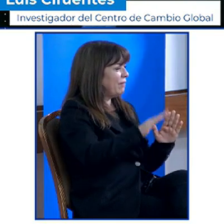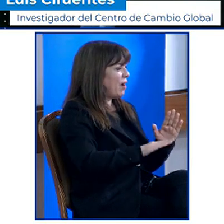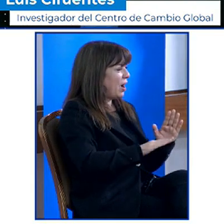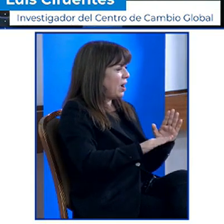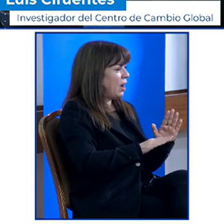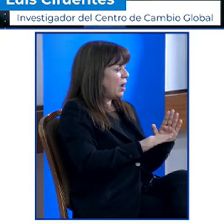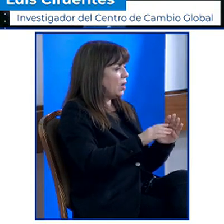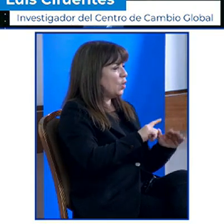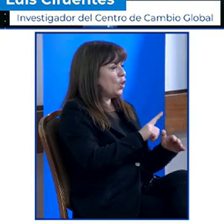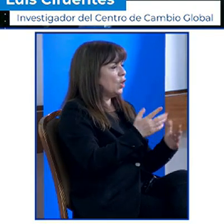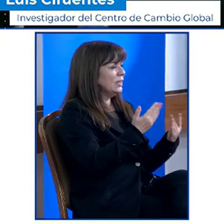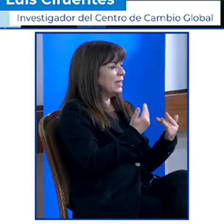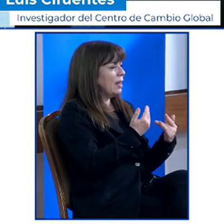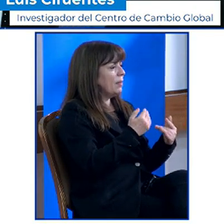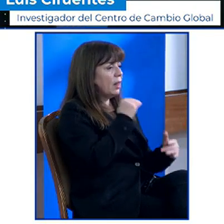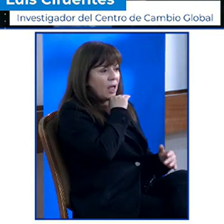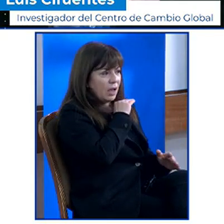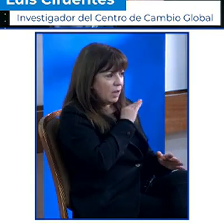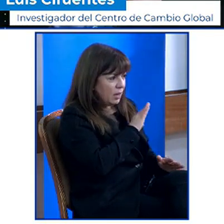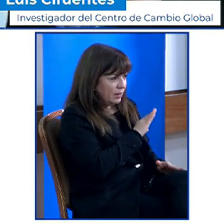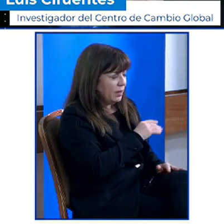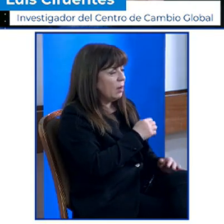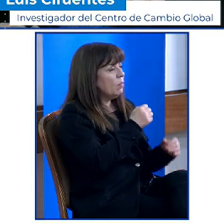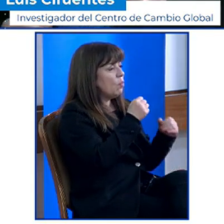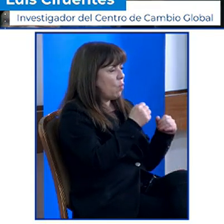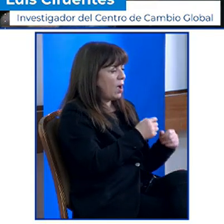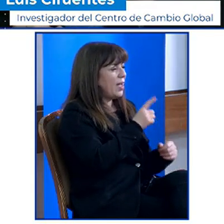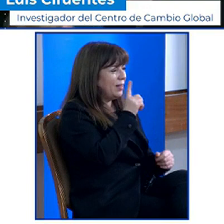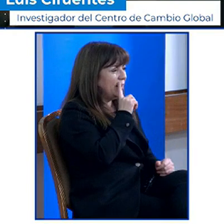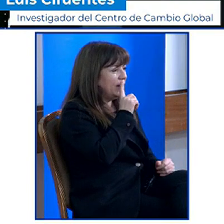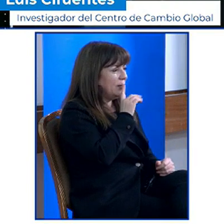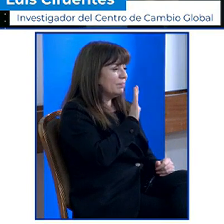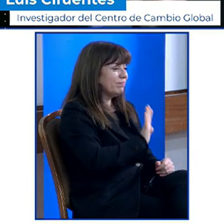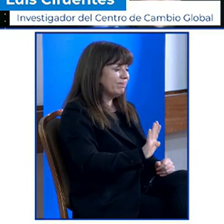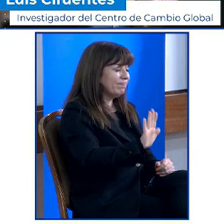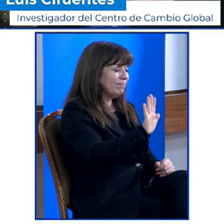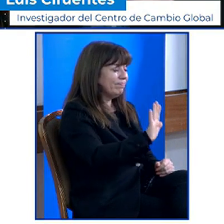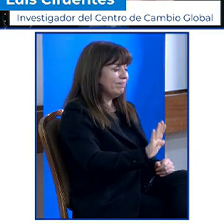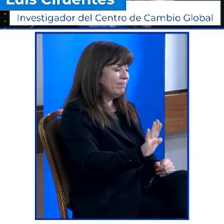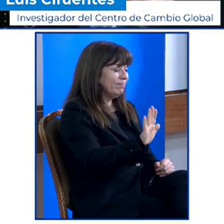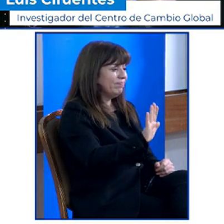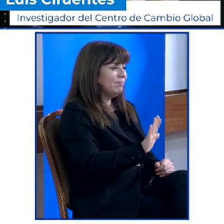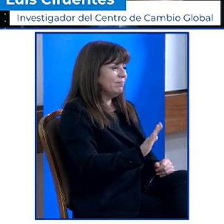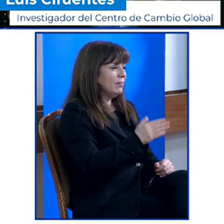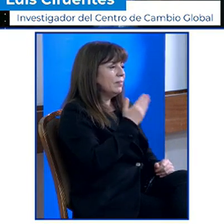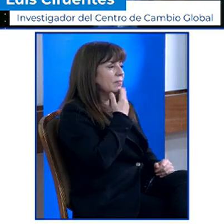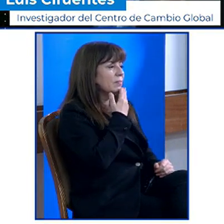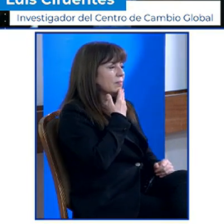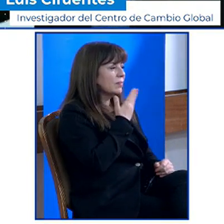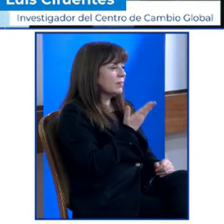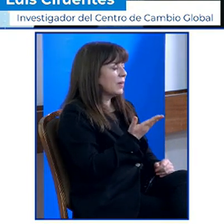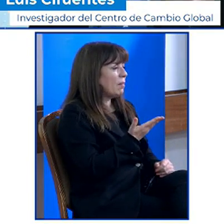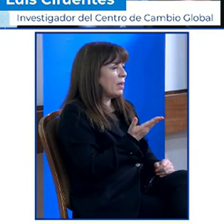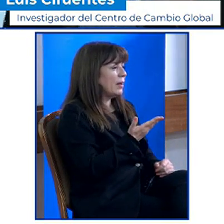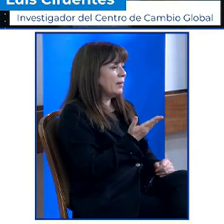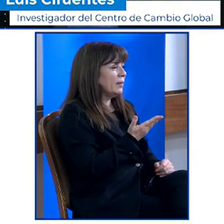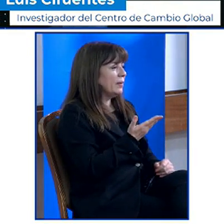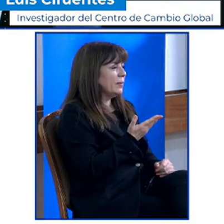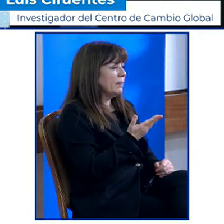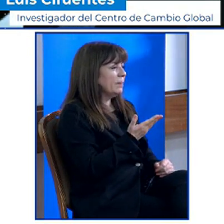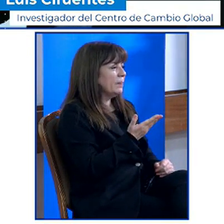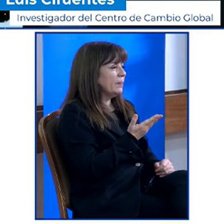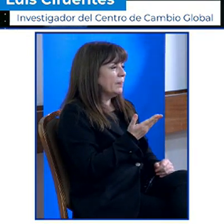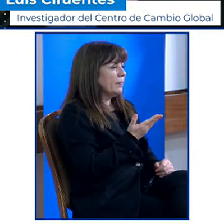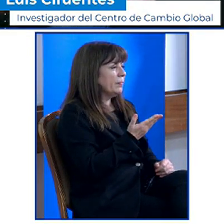necesariamente tiene el efecto inmediato, sino que lo puede tener rezagado. También tenemos que controlar por